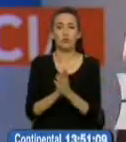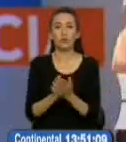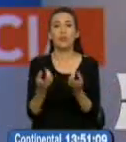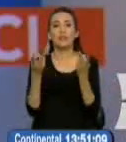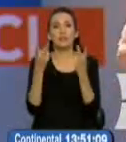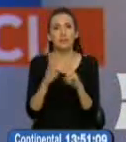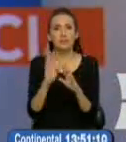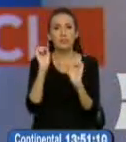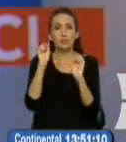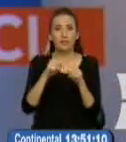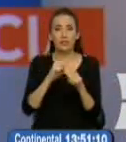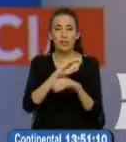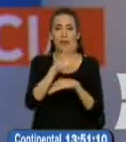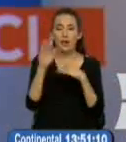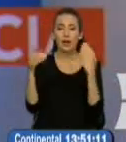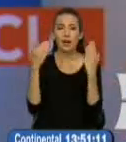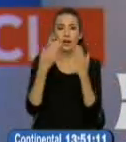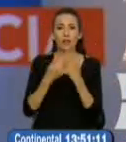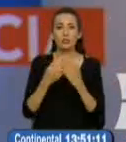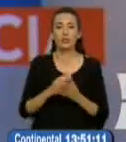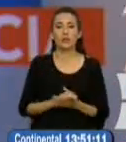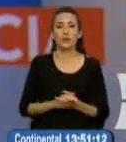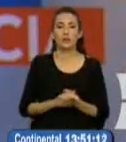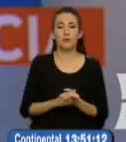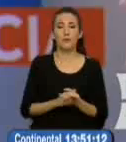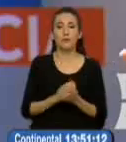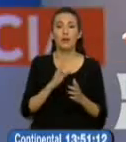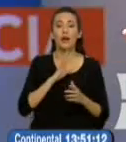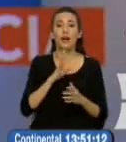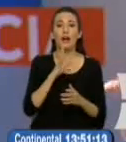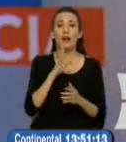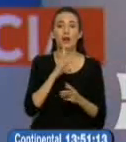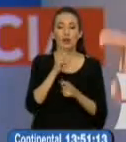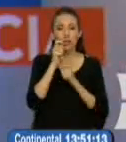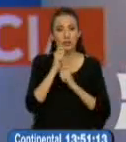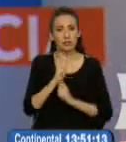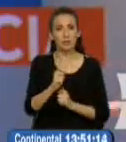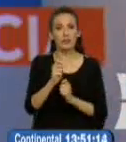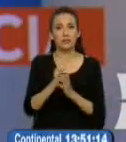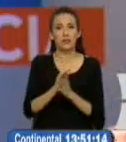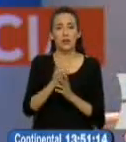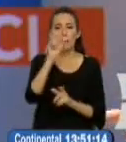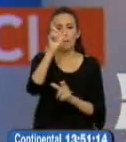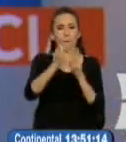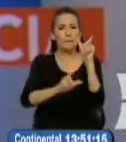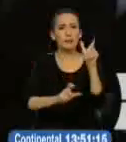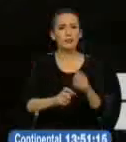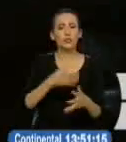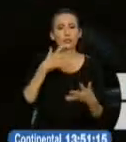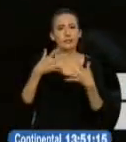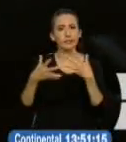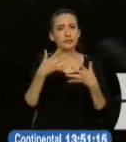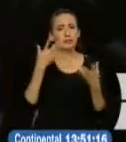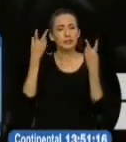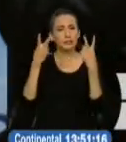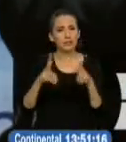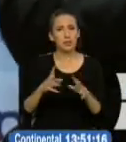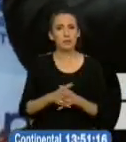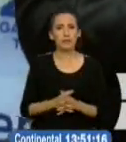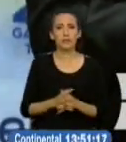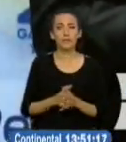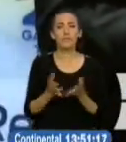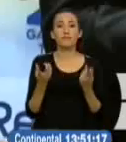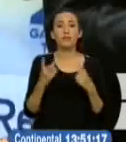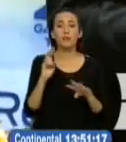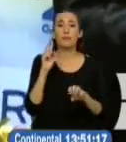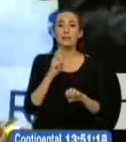través de los cuales se pueda evitar que se siga dañando la honra de gente honesta en el Ecuador. Pero también es tiempo de